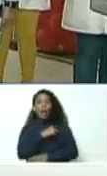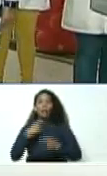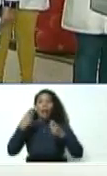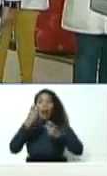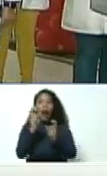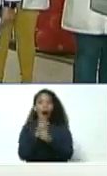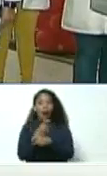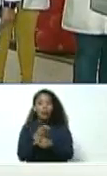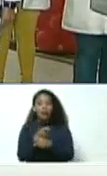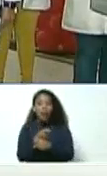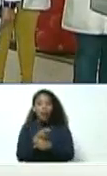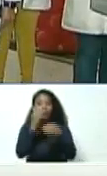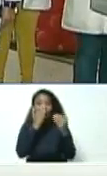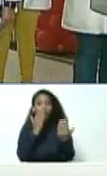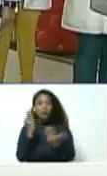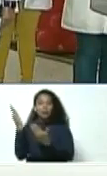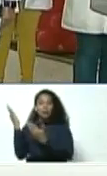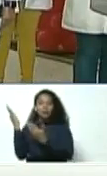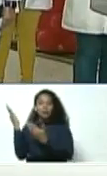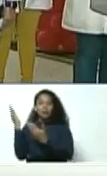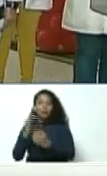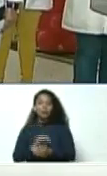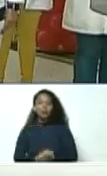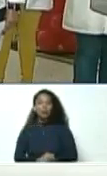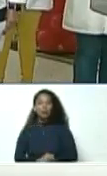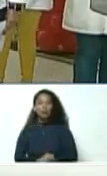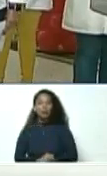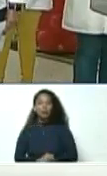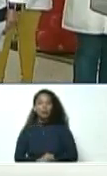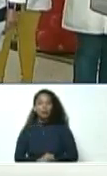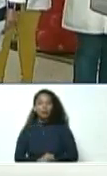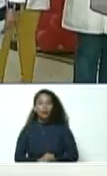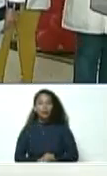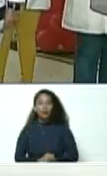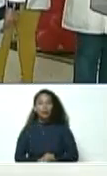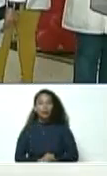Padre Machado. Adelante, alcaldesa.